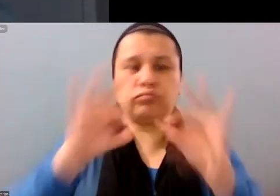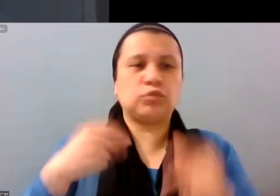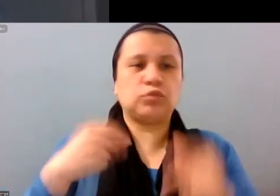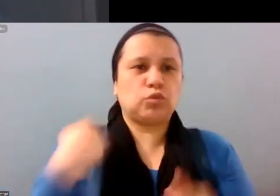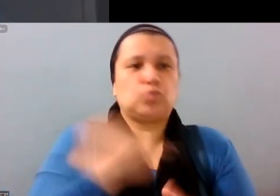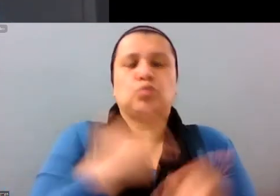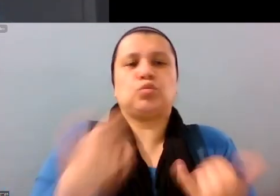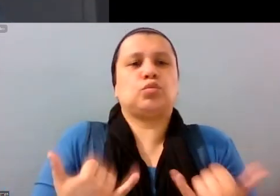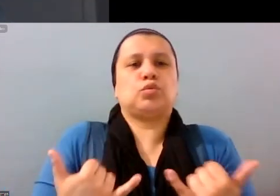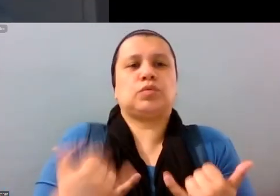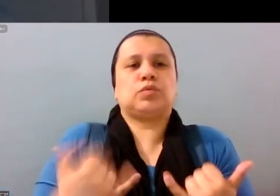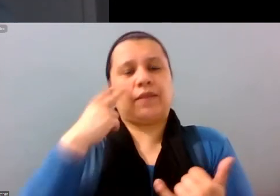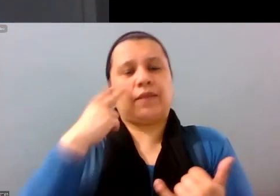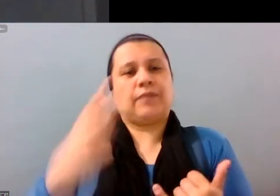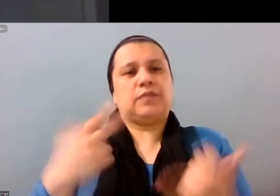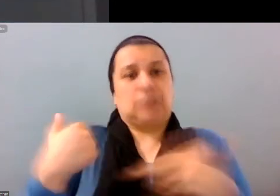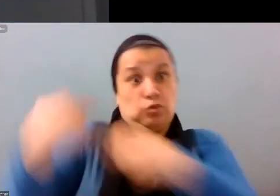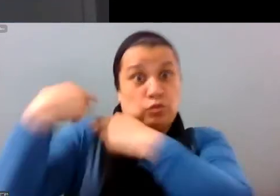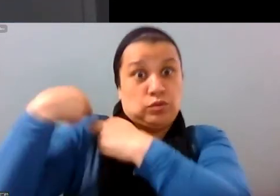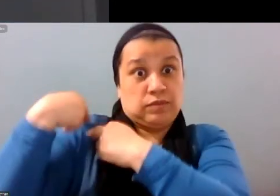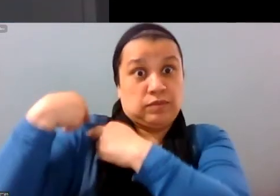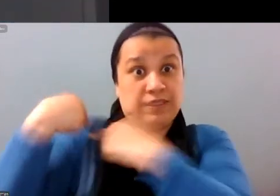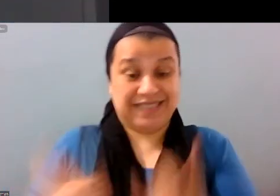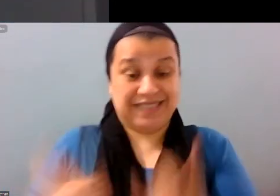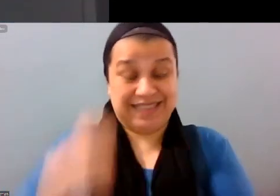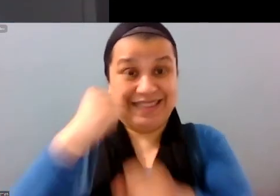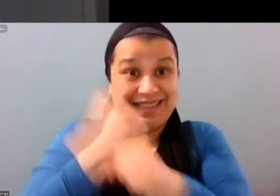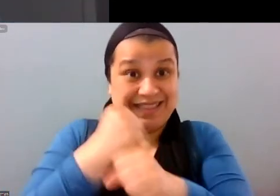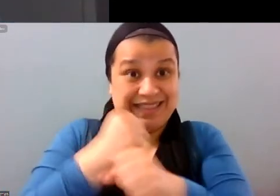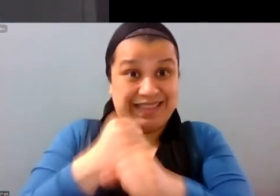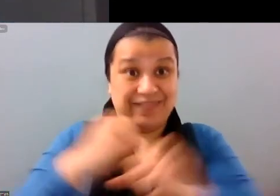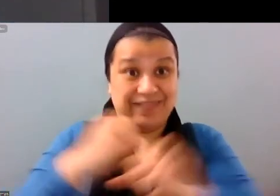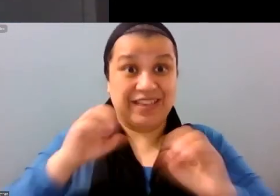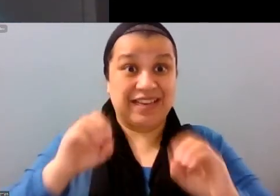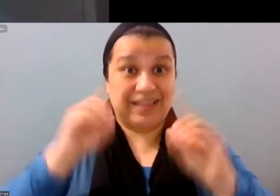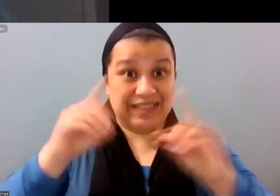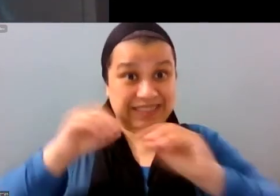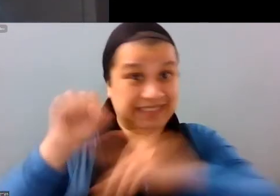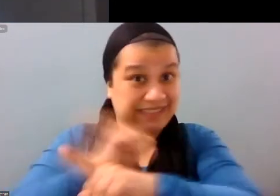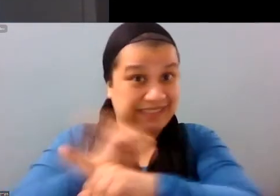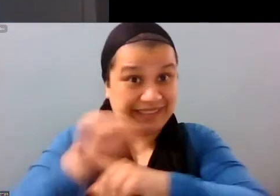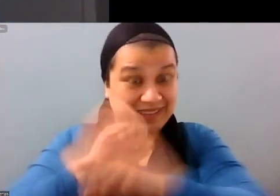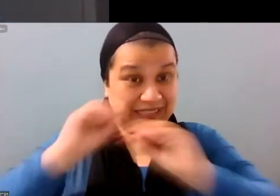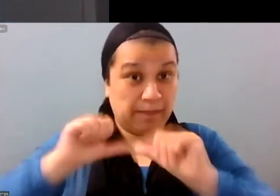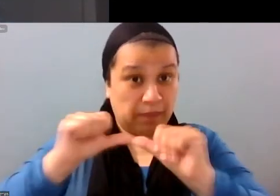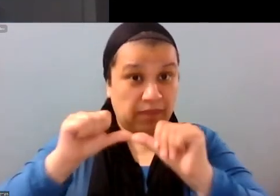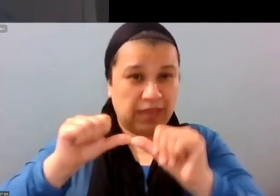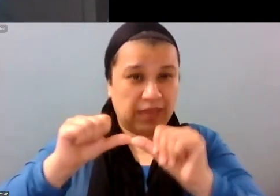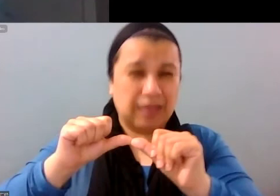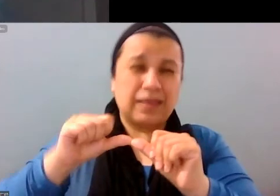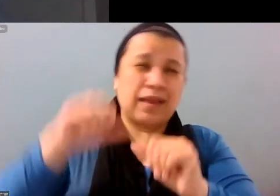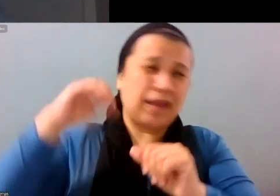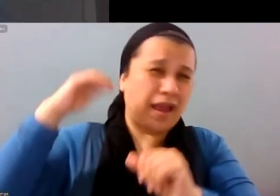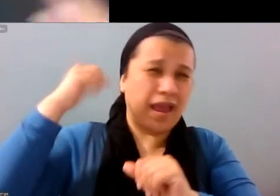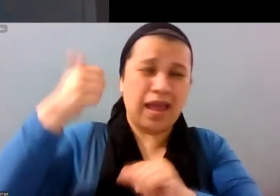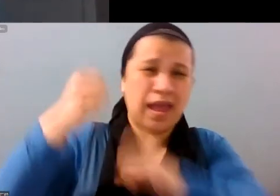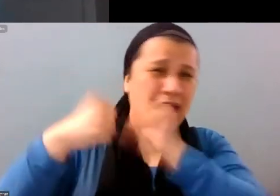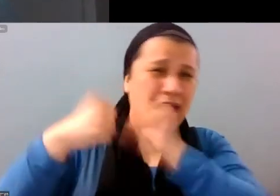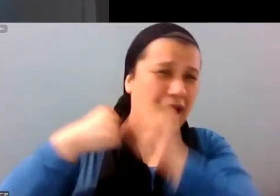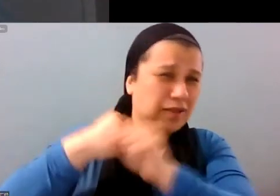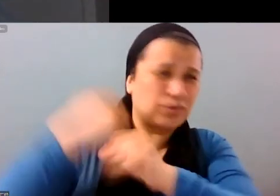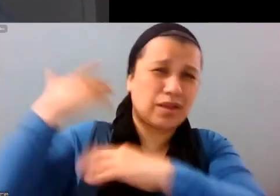estado a cargo de la actualización y formación permanente de docentes hace varias décadas de aquellos docentes que ya se gradúan y quieren seguir